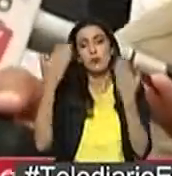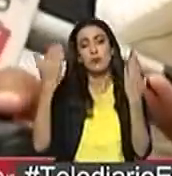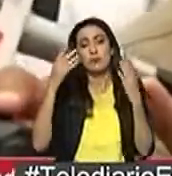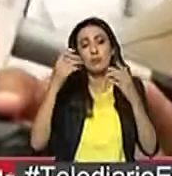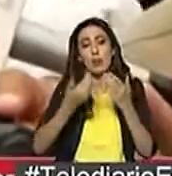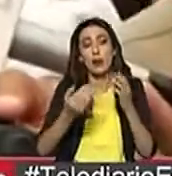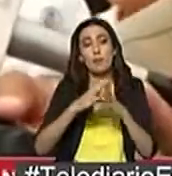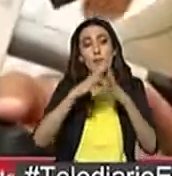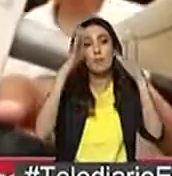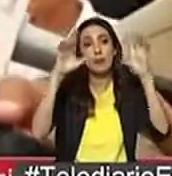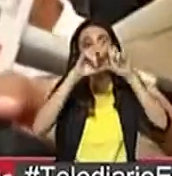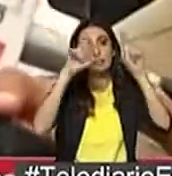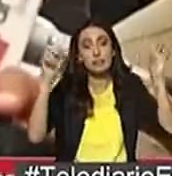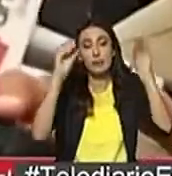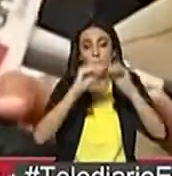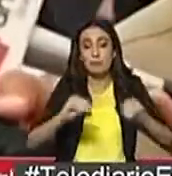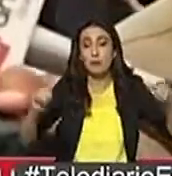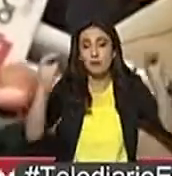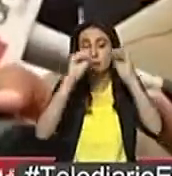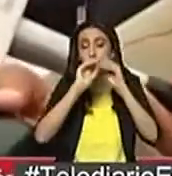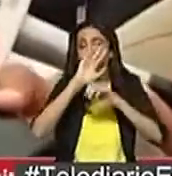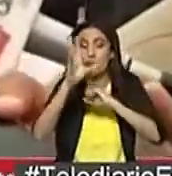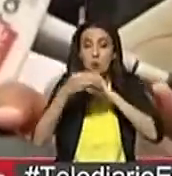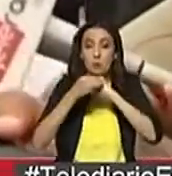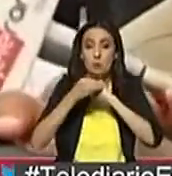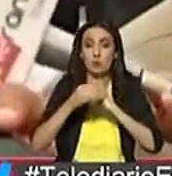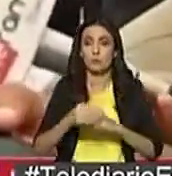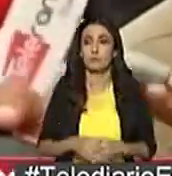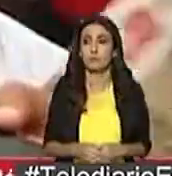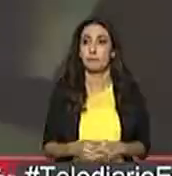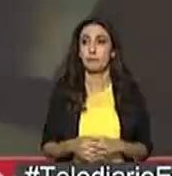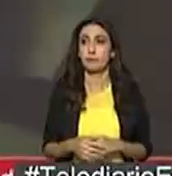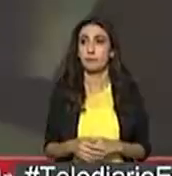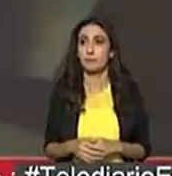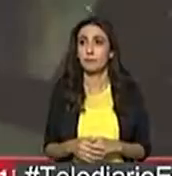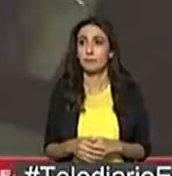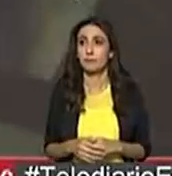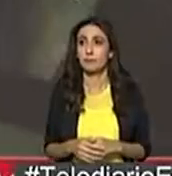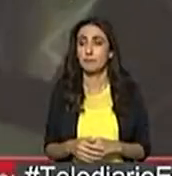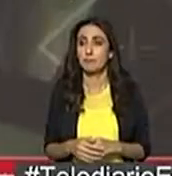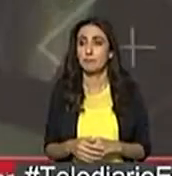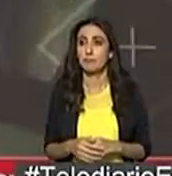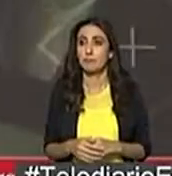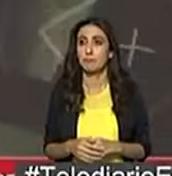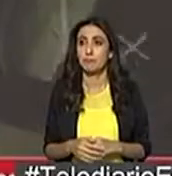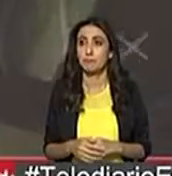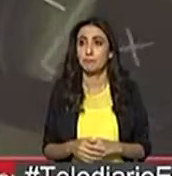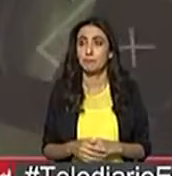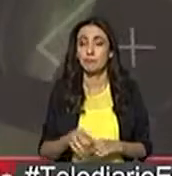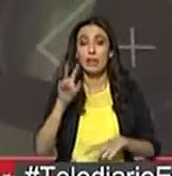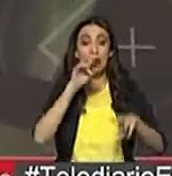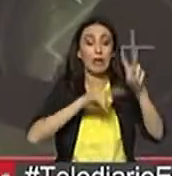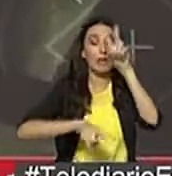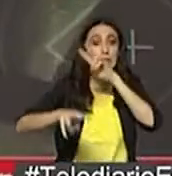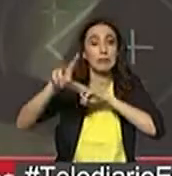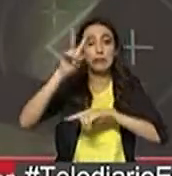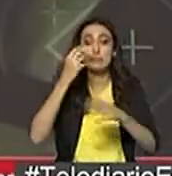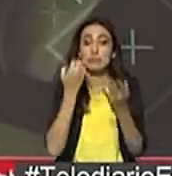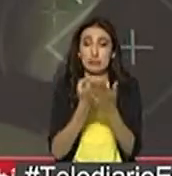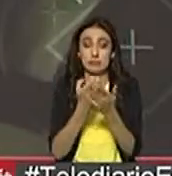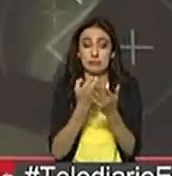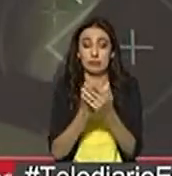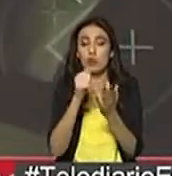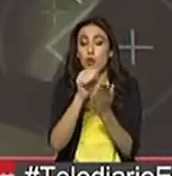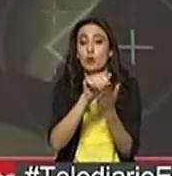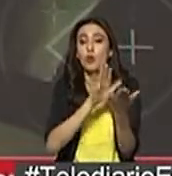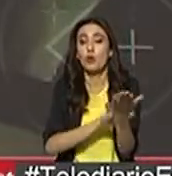empresas que pueden aportar un poco más al desarrollo del país. Según analistas económicos, el archivo del